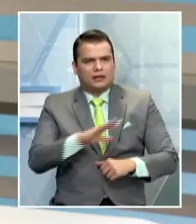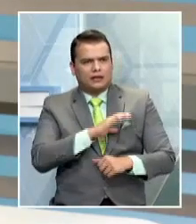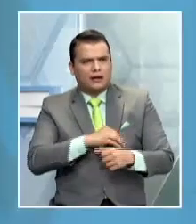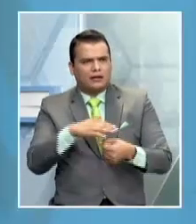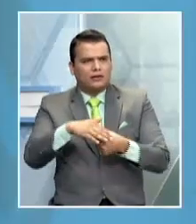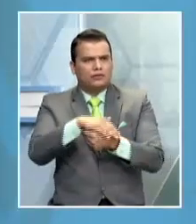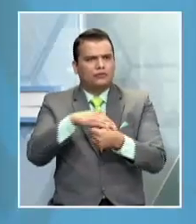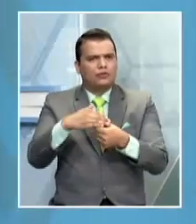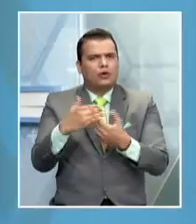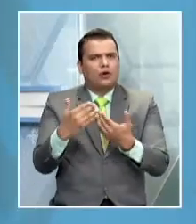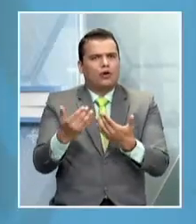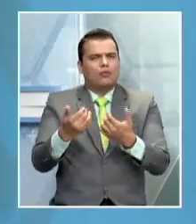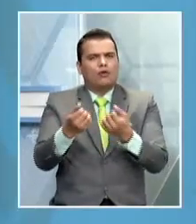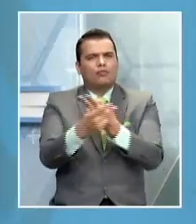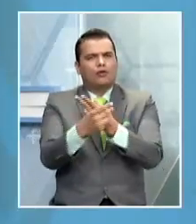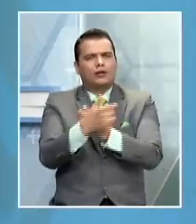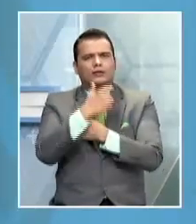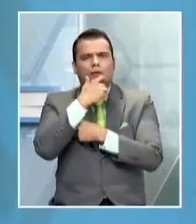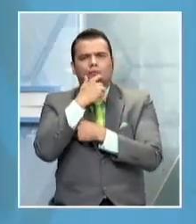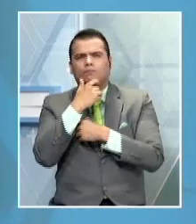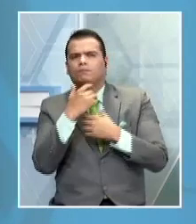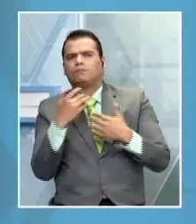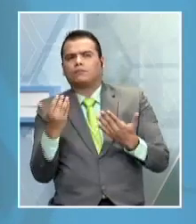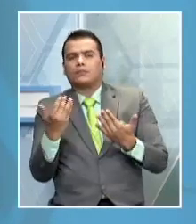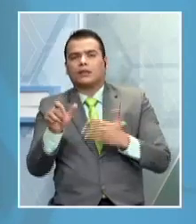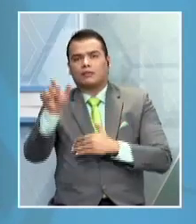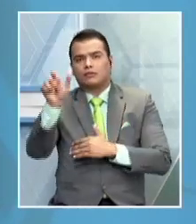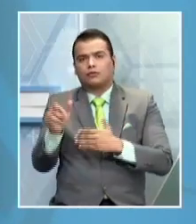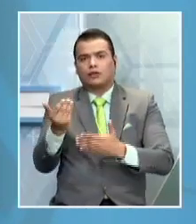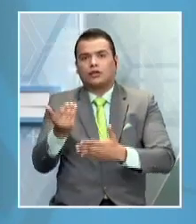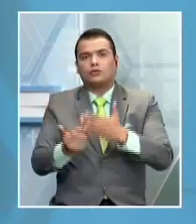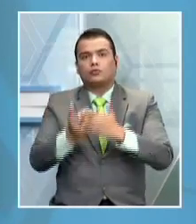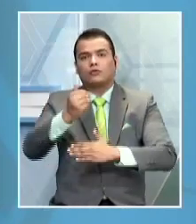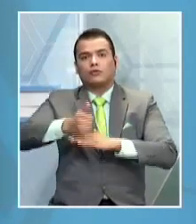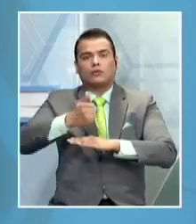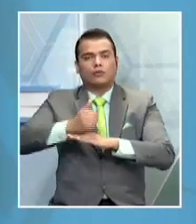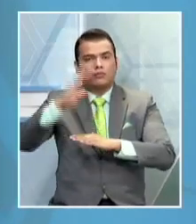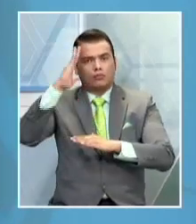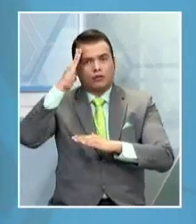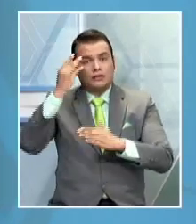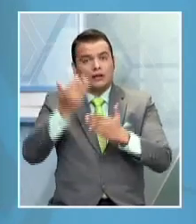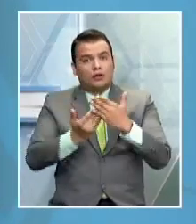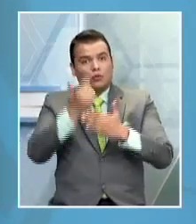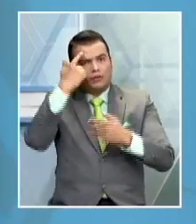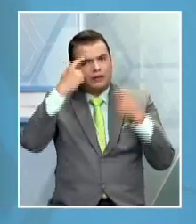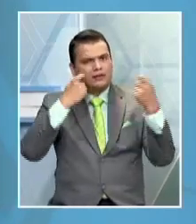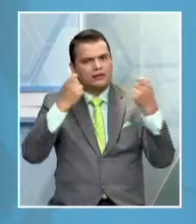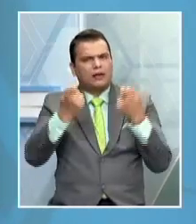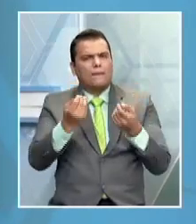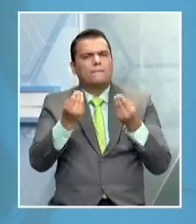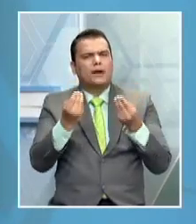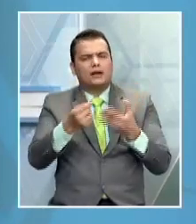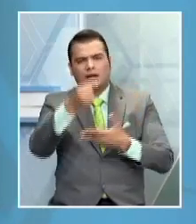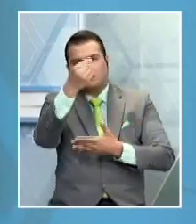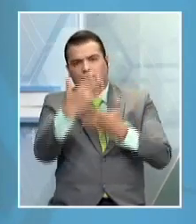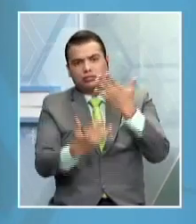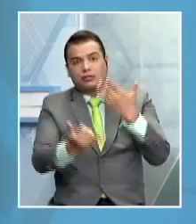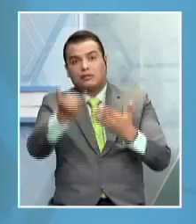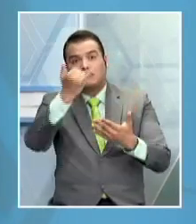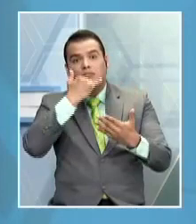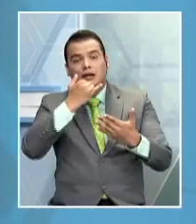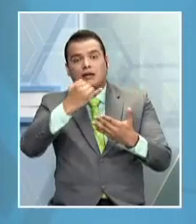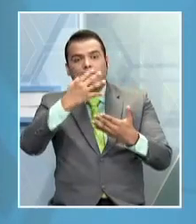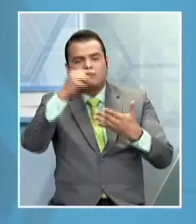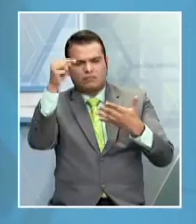Cali, el comandante de la policía iniciará una serie de estrategias para intentar disminuir el delito y fortalecer la